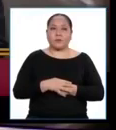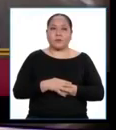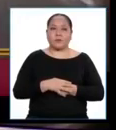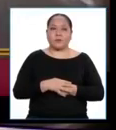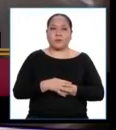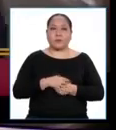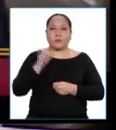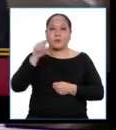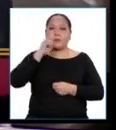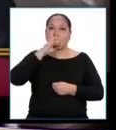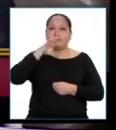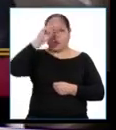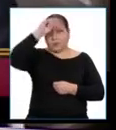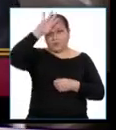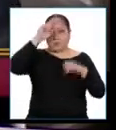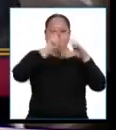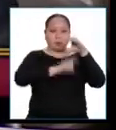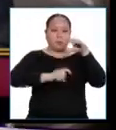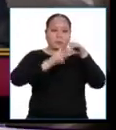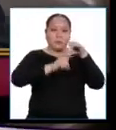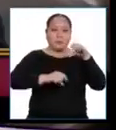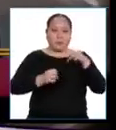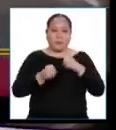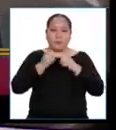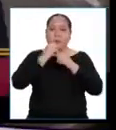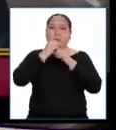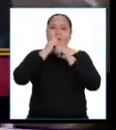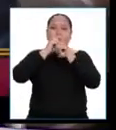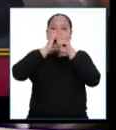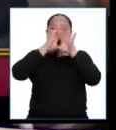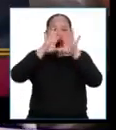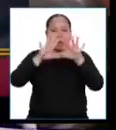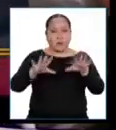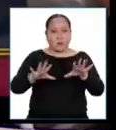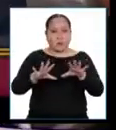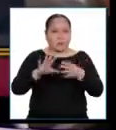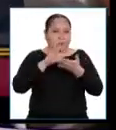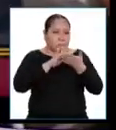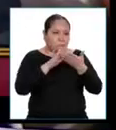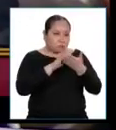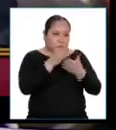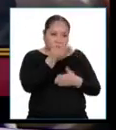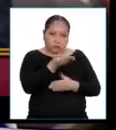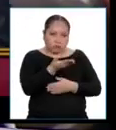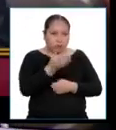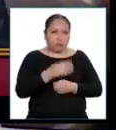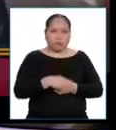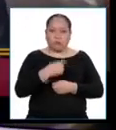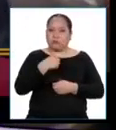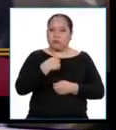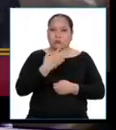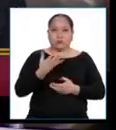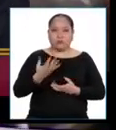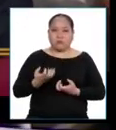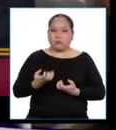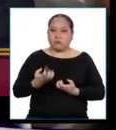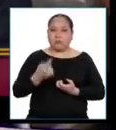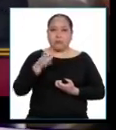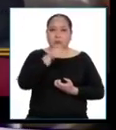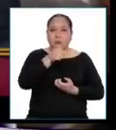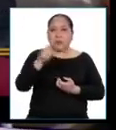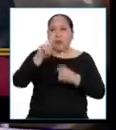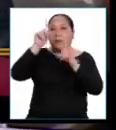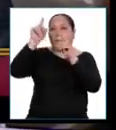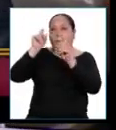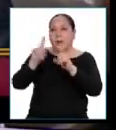que la minería es una bendición. Discúlpeme usted, yo quisiera que usted le pregunte